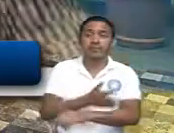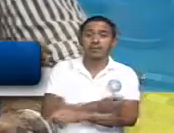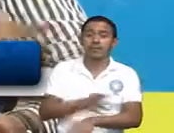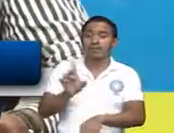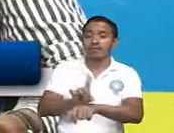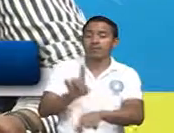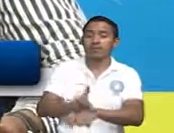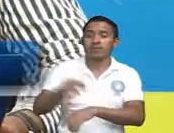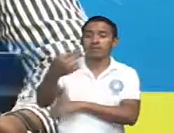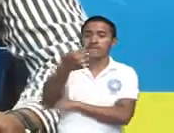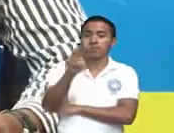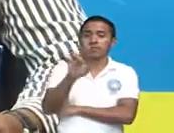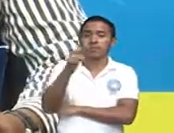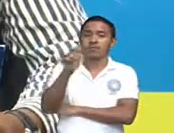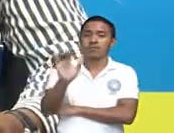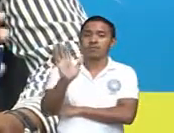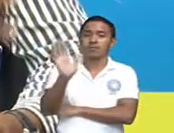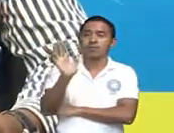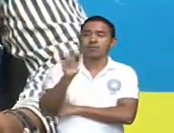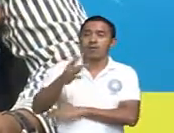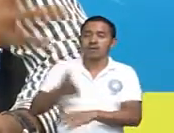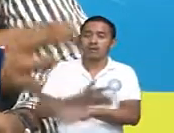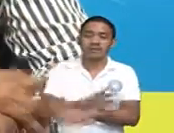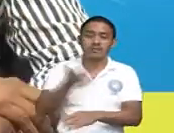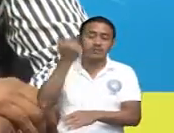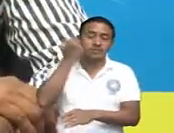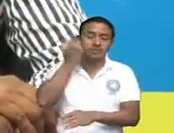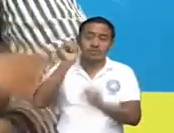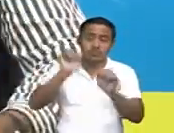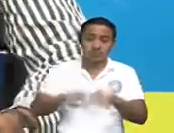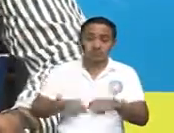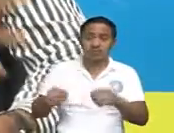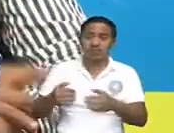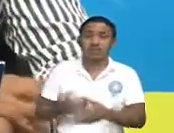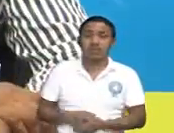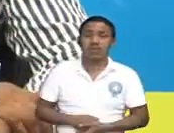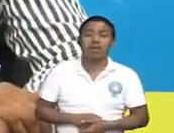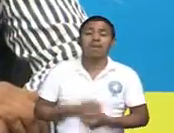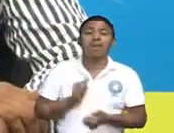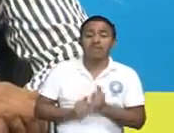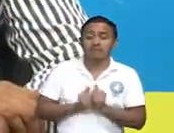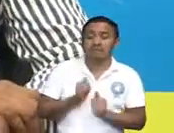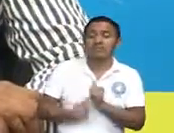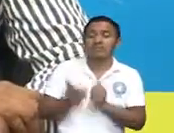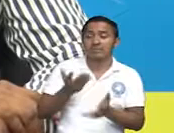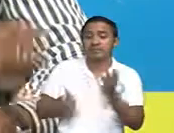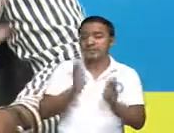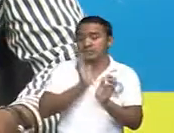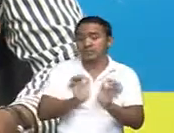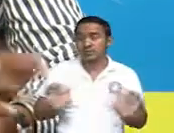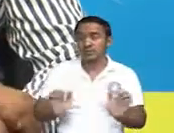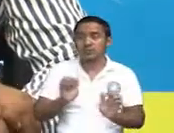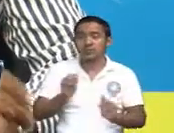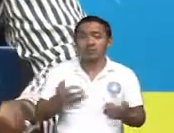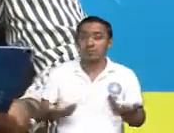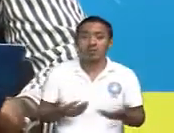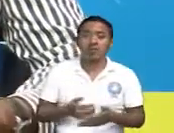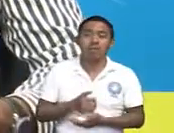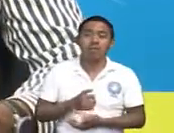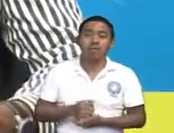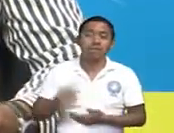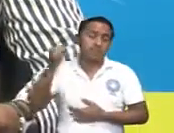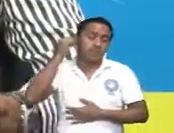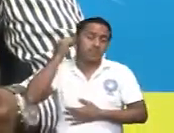con el doctor aquellas enfermedades que puedan presentarse y que nos puedan indicar que el niño está teniendo problemas